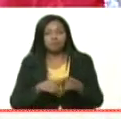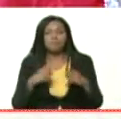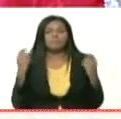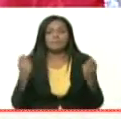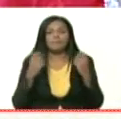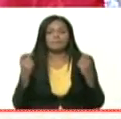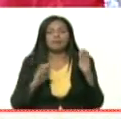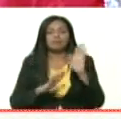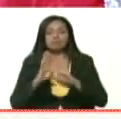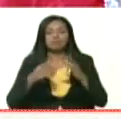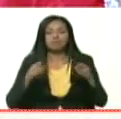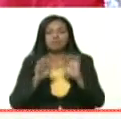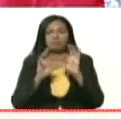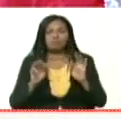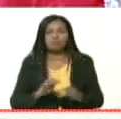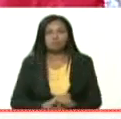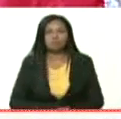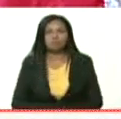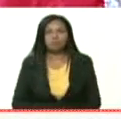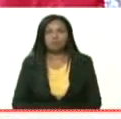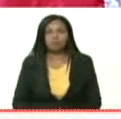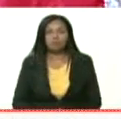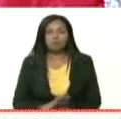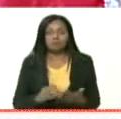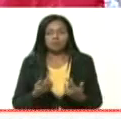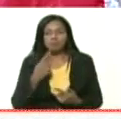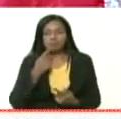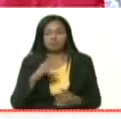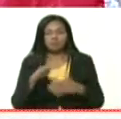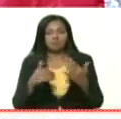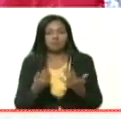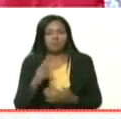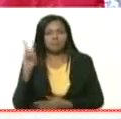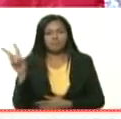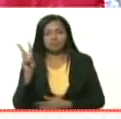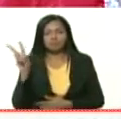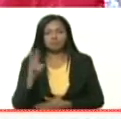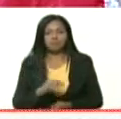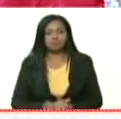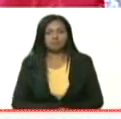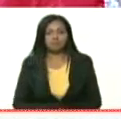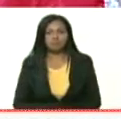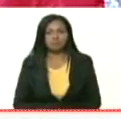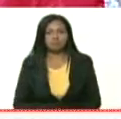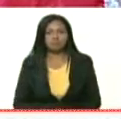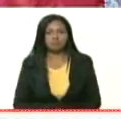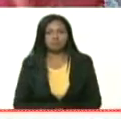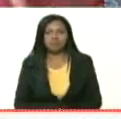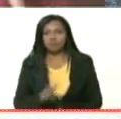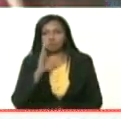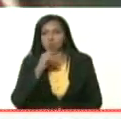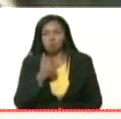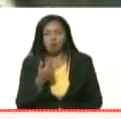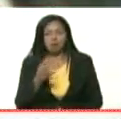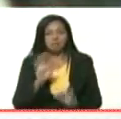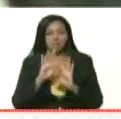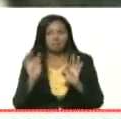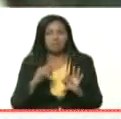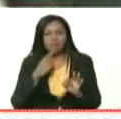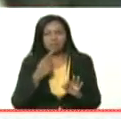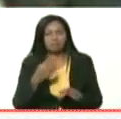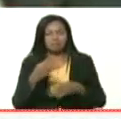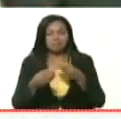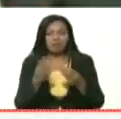el desarrollo. Y tenemos que decirlo, y lo decimos desde Venezuela, no tenemos complejos en decirlo,